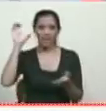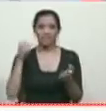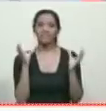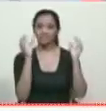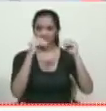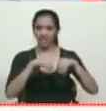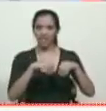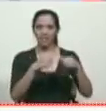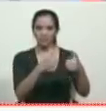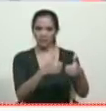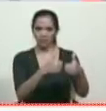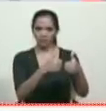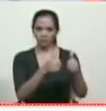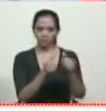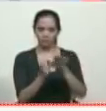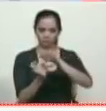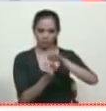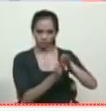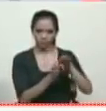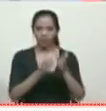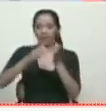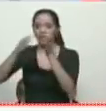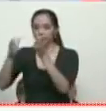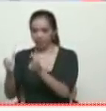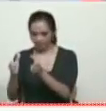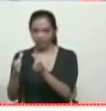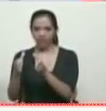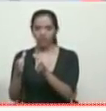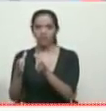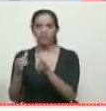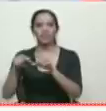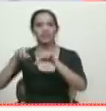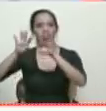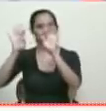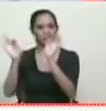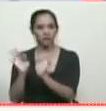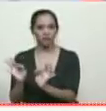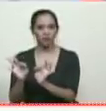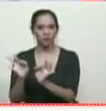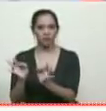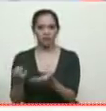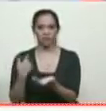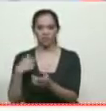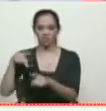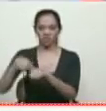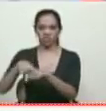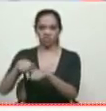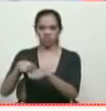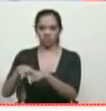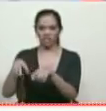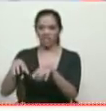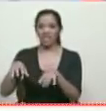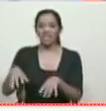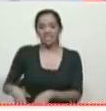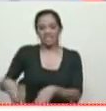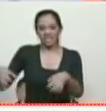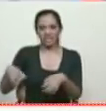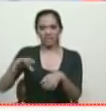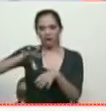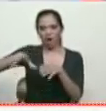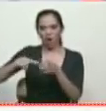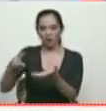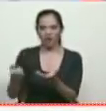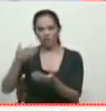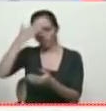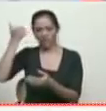y otro modelo que cree que puede hacerse de las riquezas del resto para mantener un status quo y olvidarse de la población, olvidarse de la